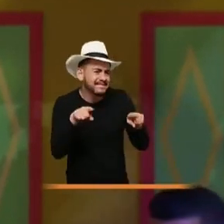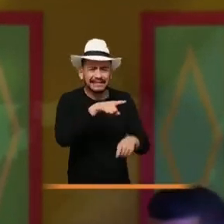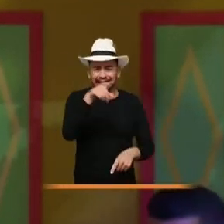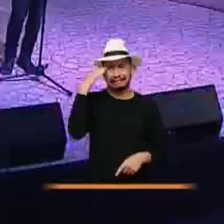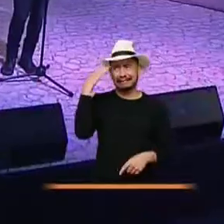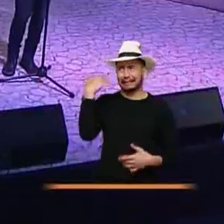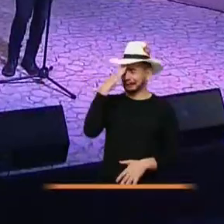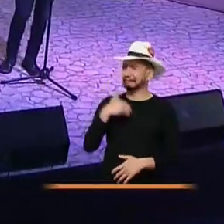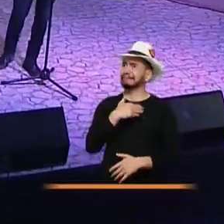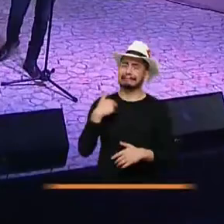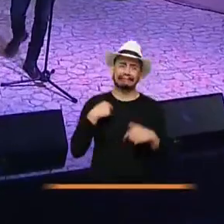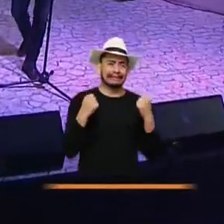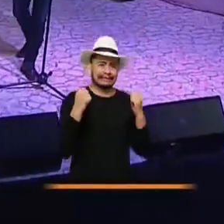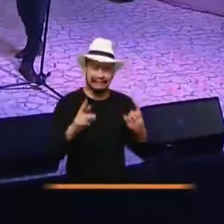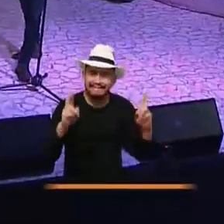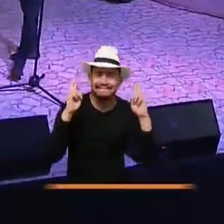quiera